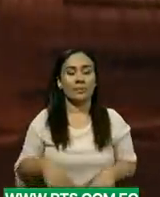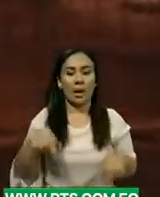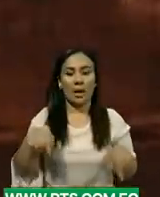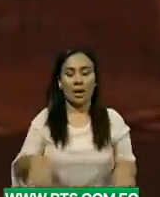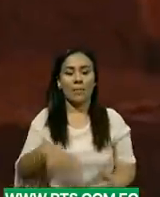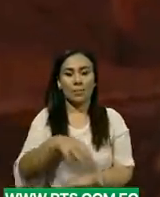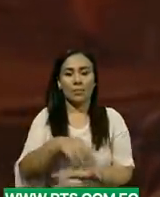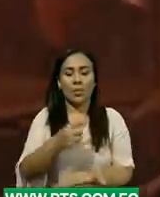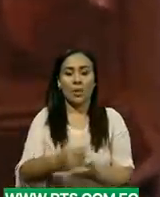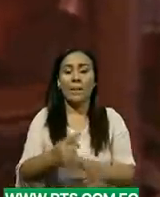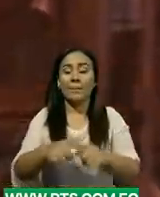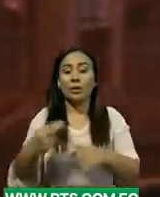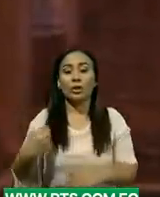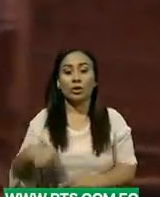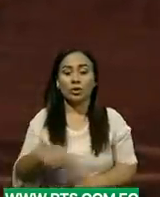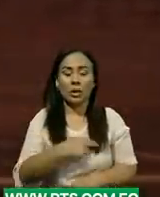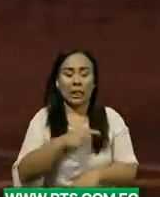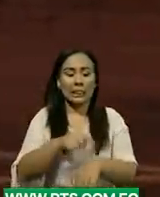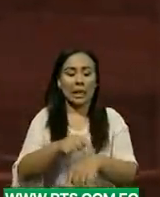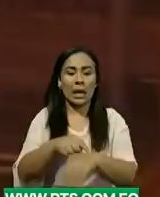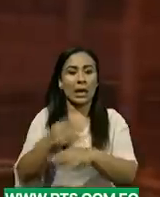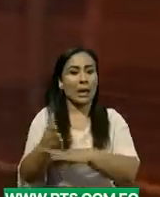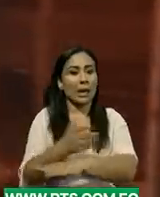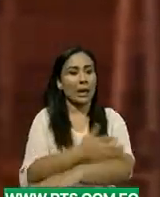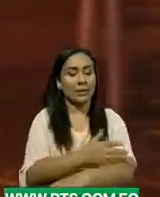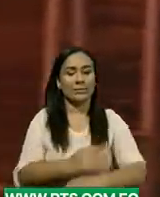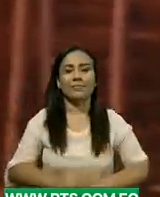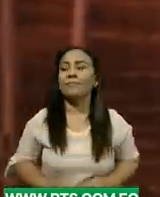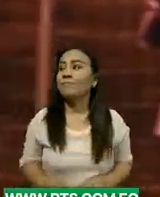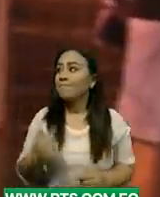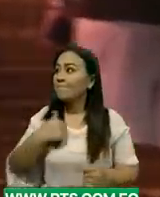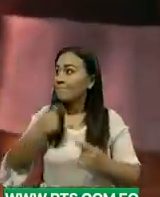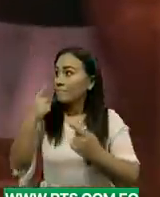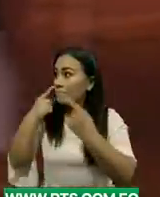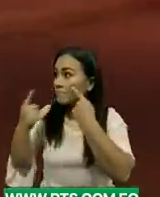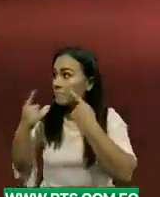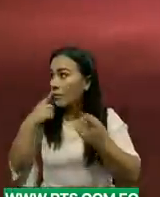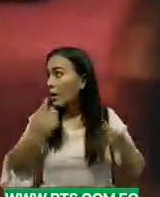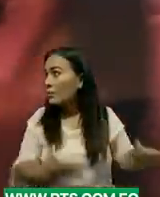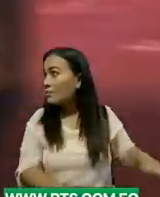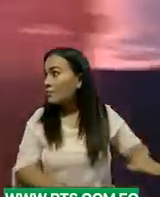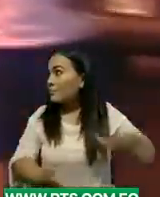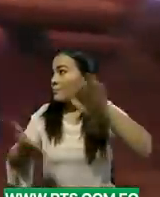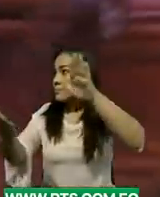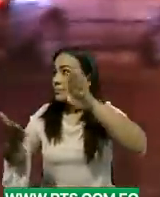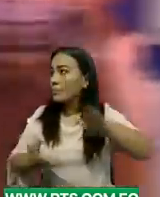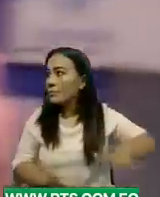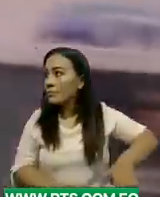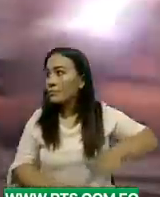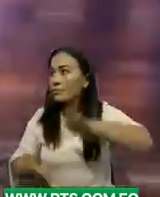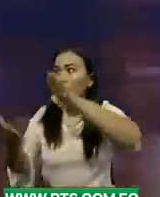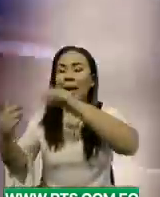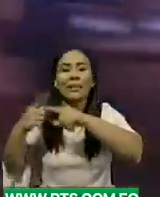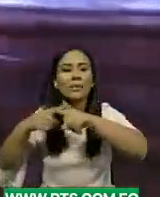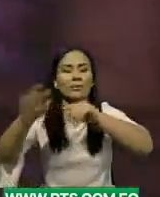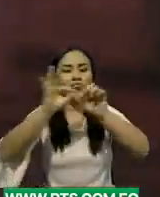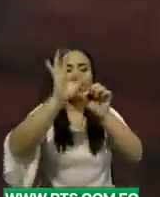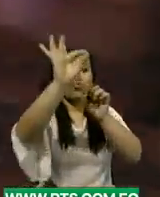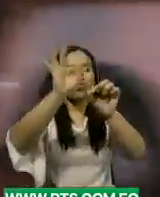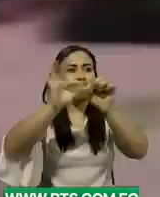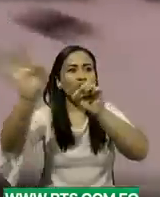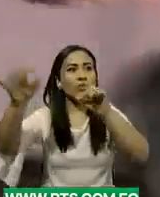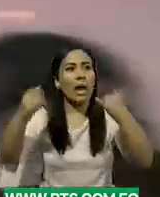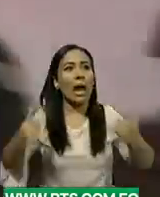Guayas. Pero nosotros estuvimos desde muy temprano aquí para constatar el envío del material a los distintos cantones.